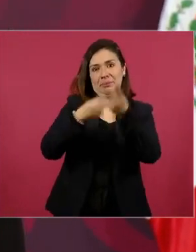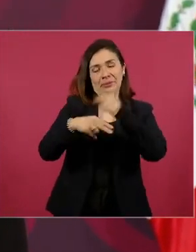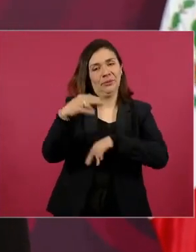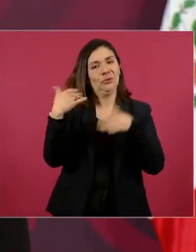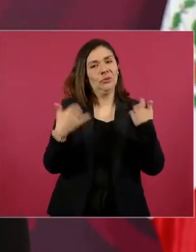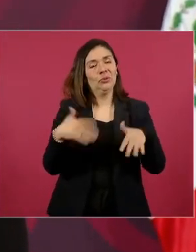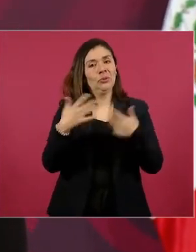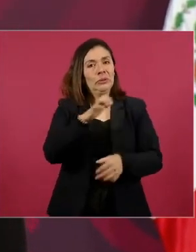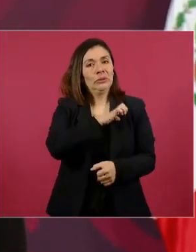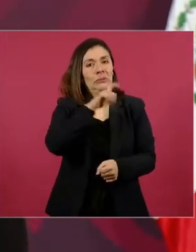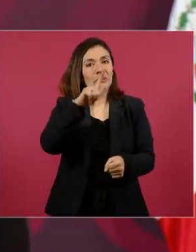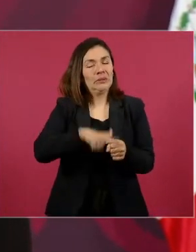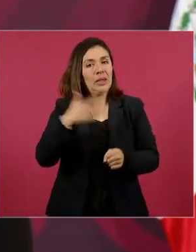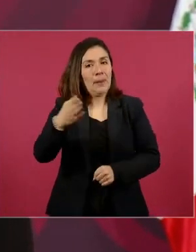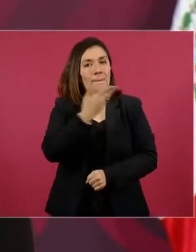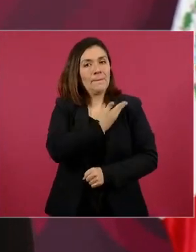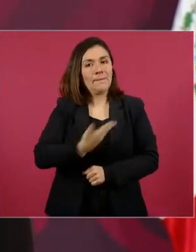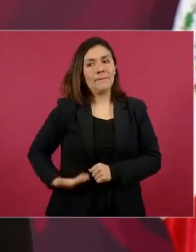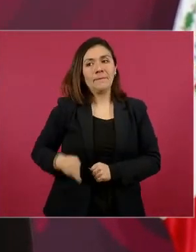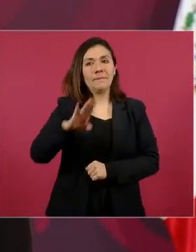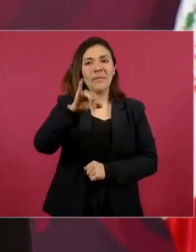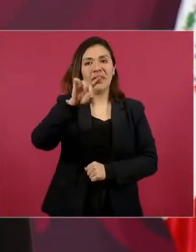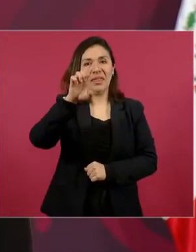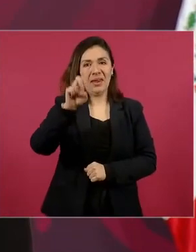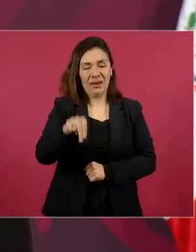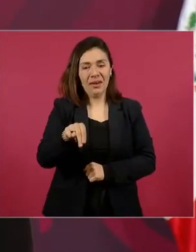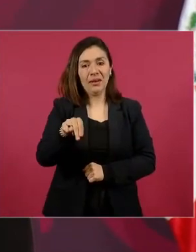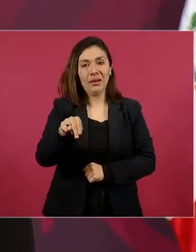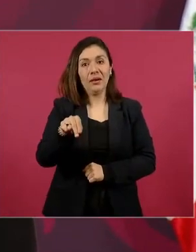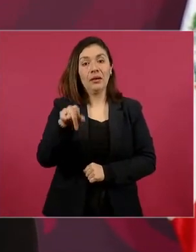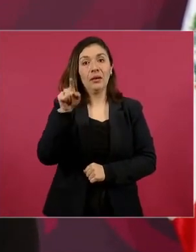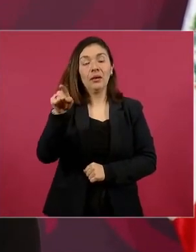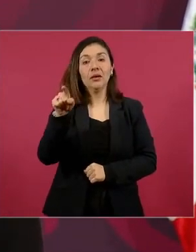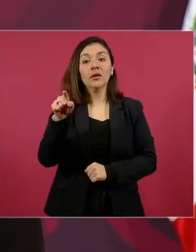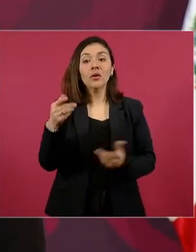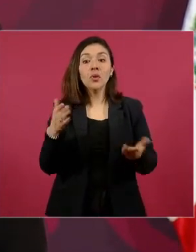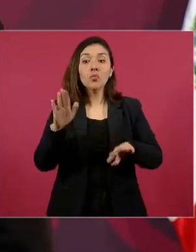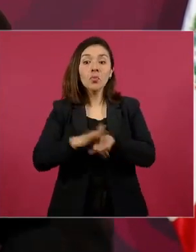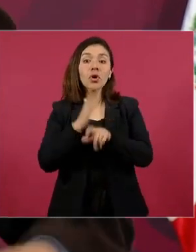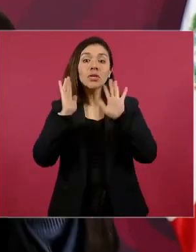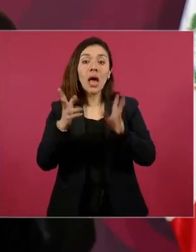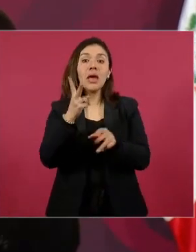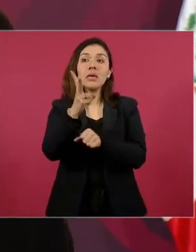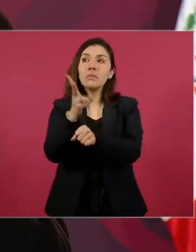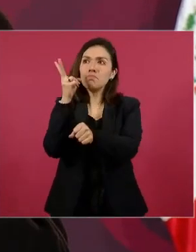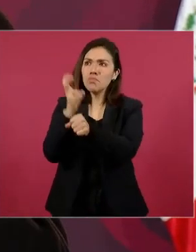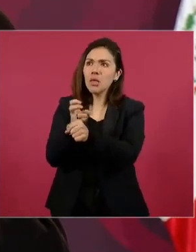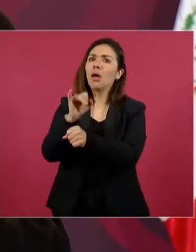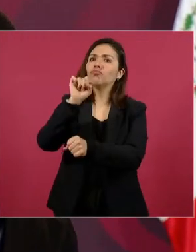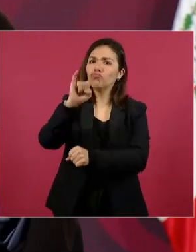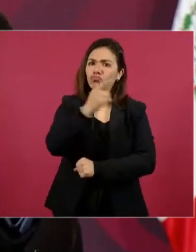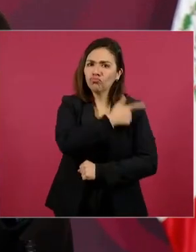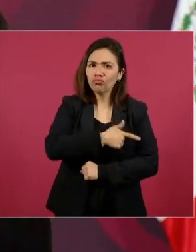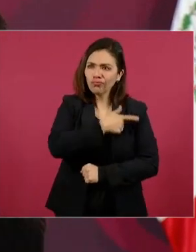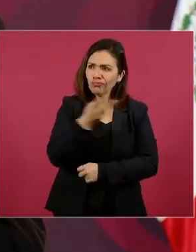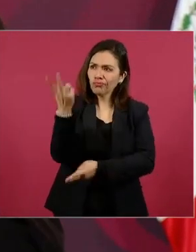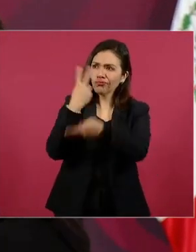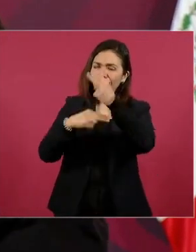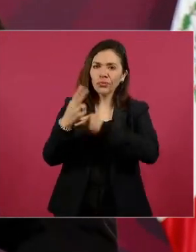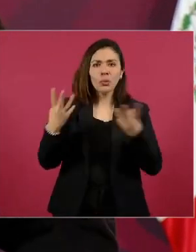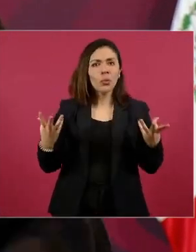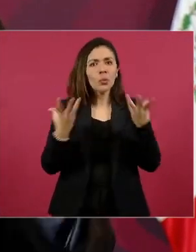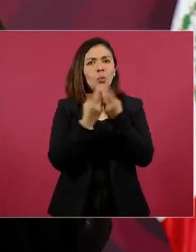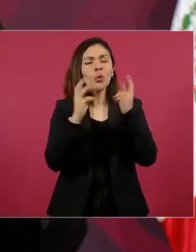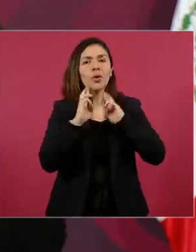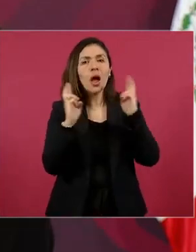especial al presidente Biden, porque los invitamos y vinieron, se reunieron